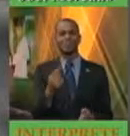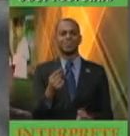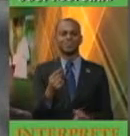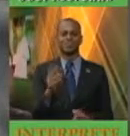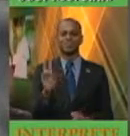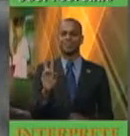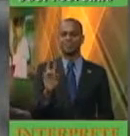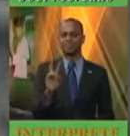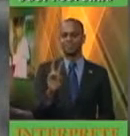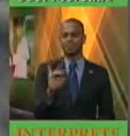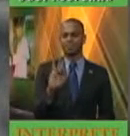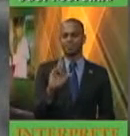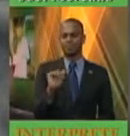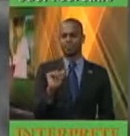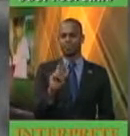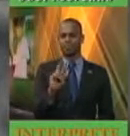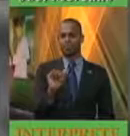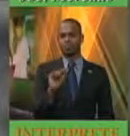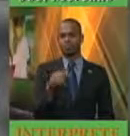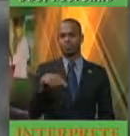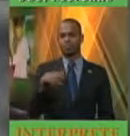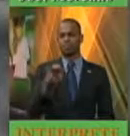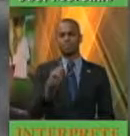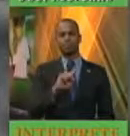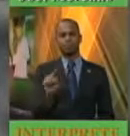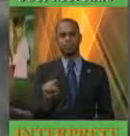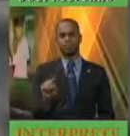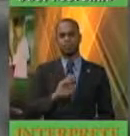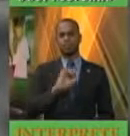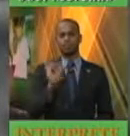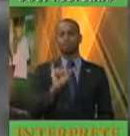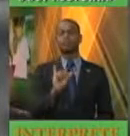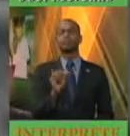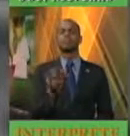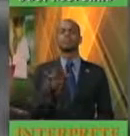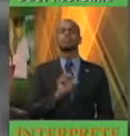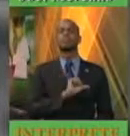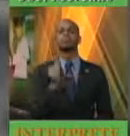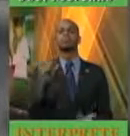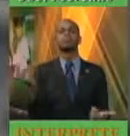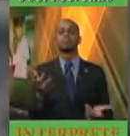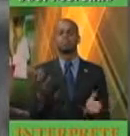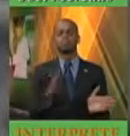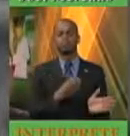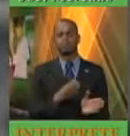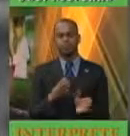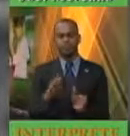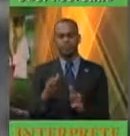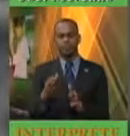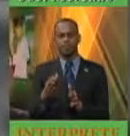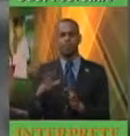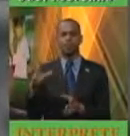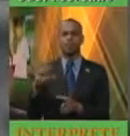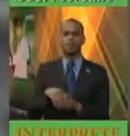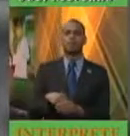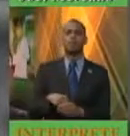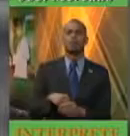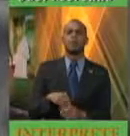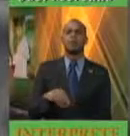en Villa Duarte. Pero además hubo también una especie de plan piloto en el